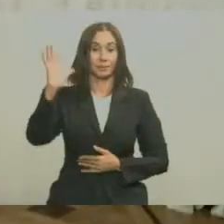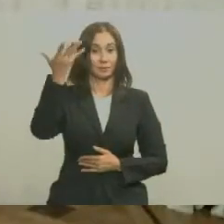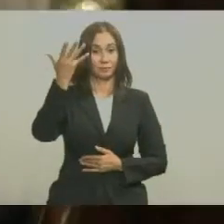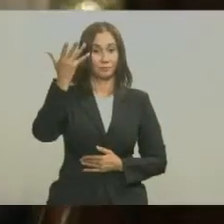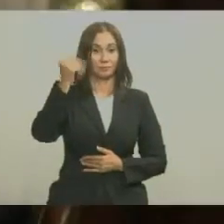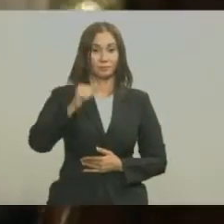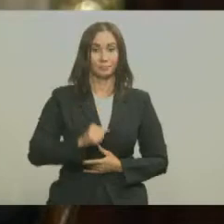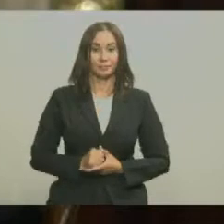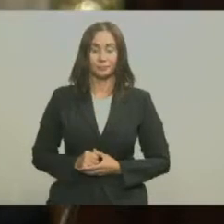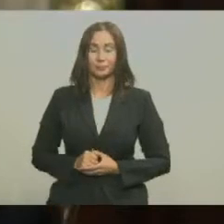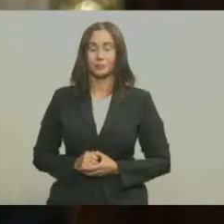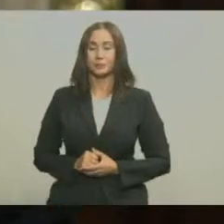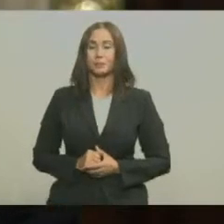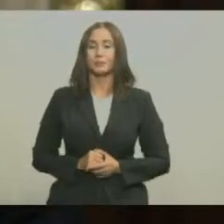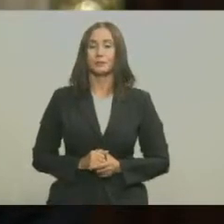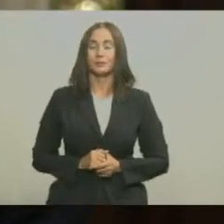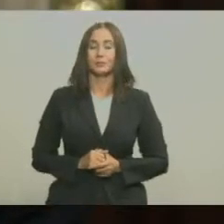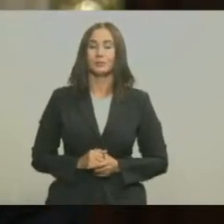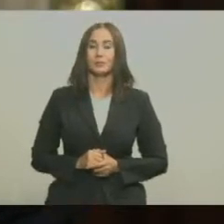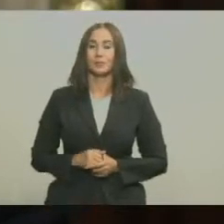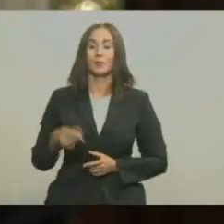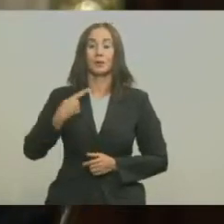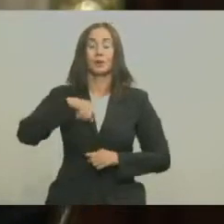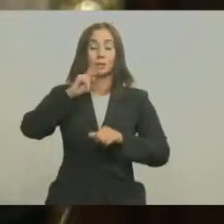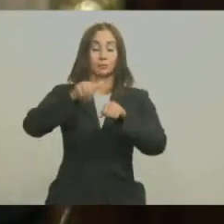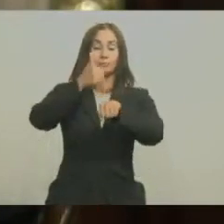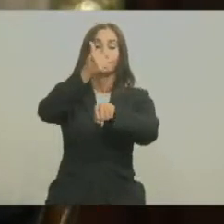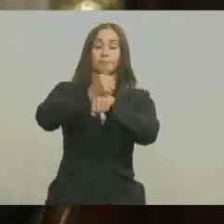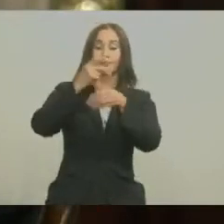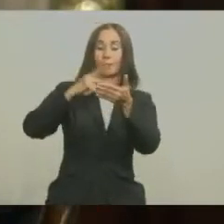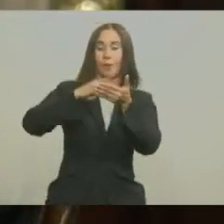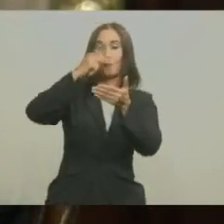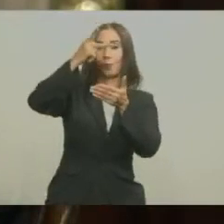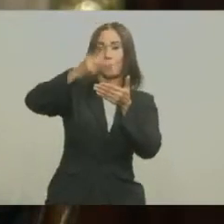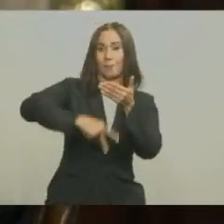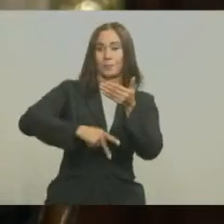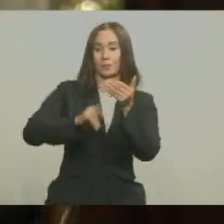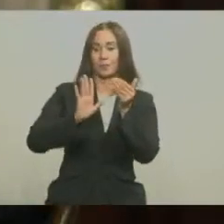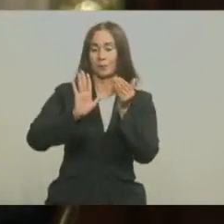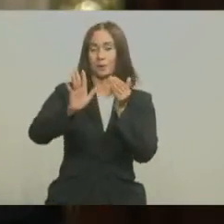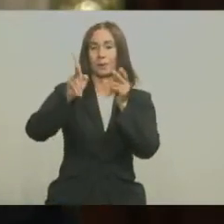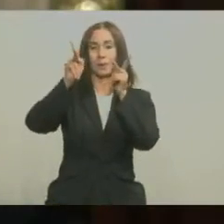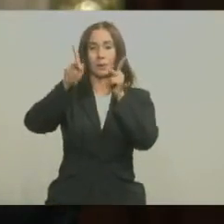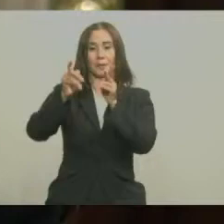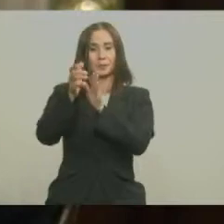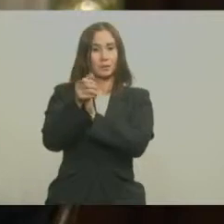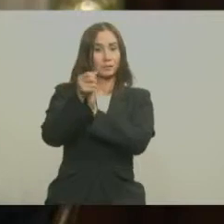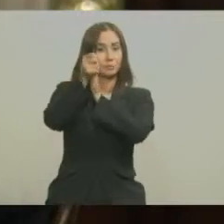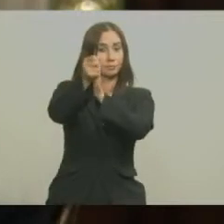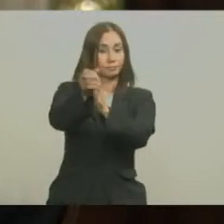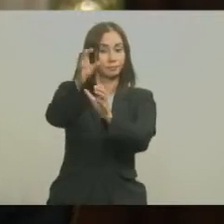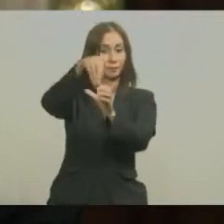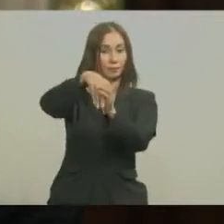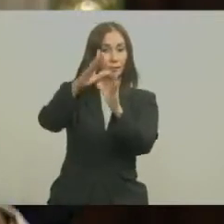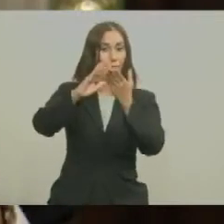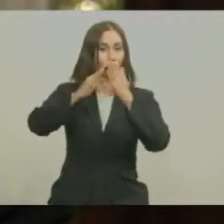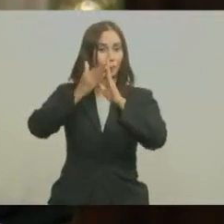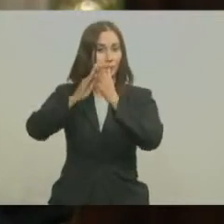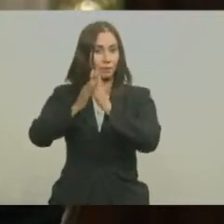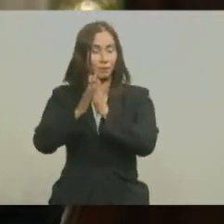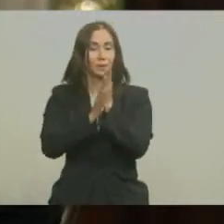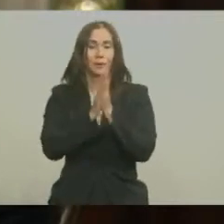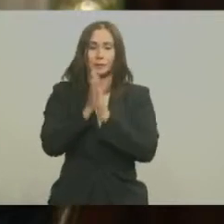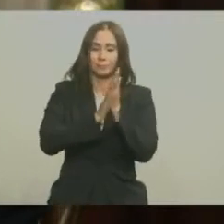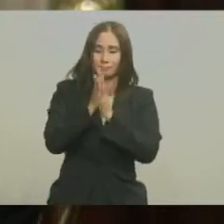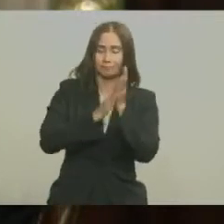Quinto, estaremos implementando un programa de acreditación a personas con liderazgo en sus comunidades para estimular